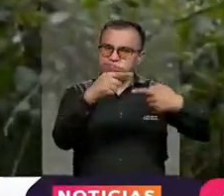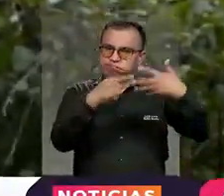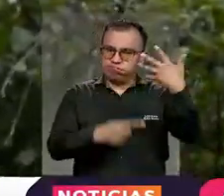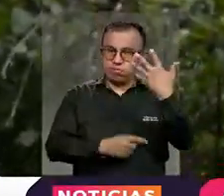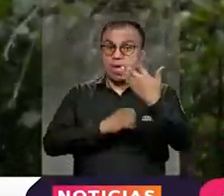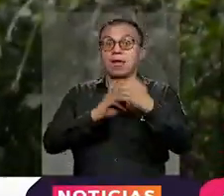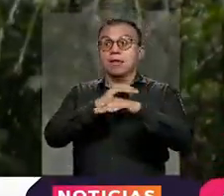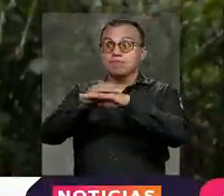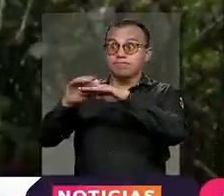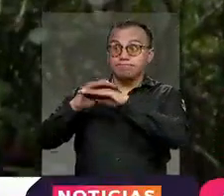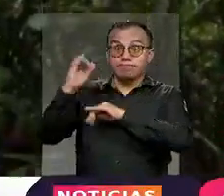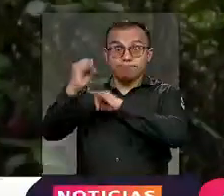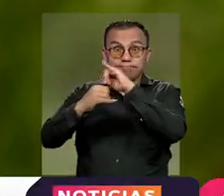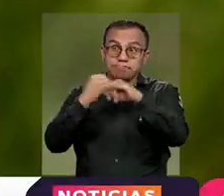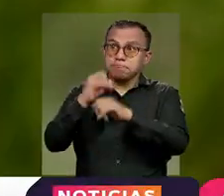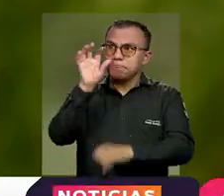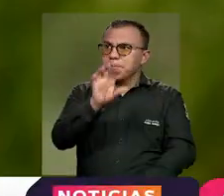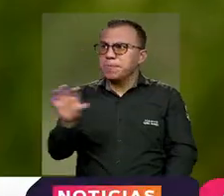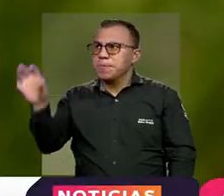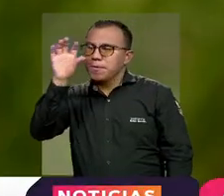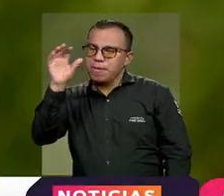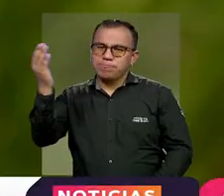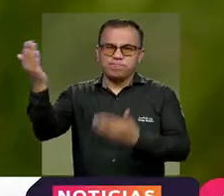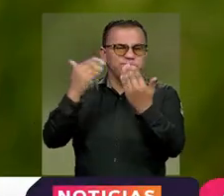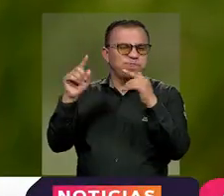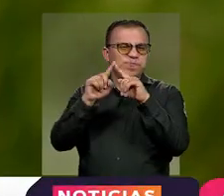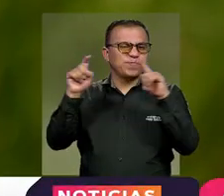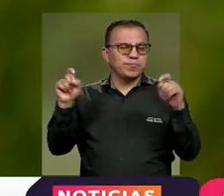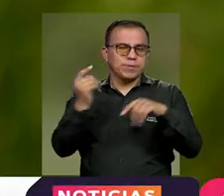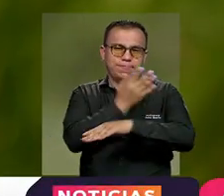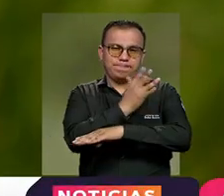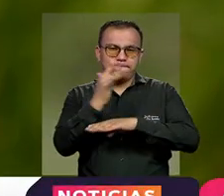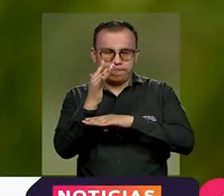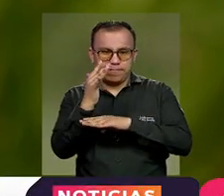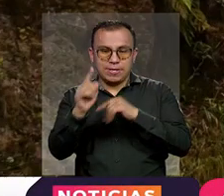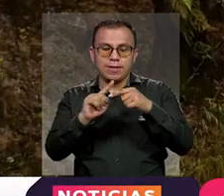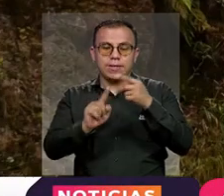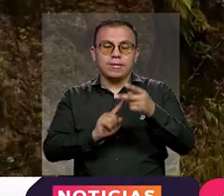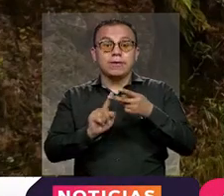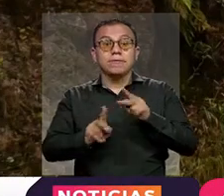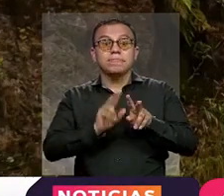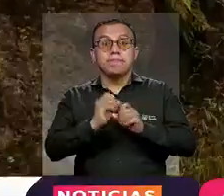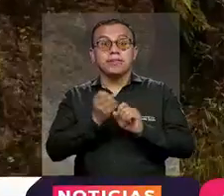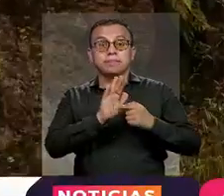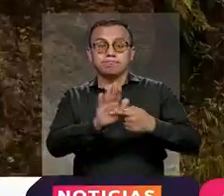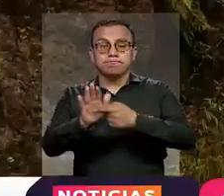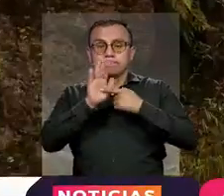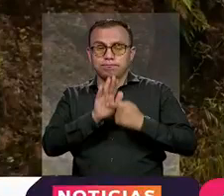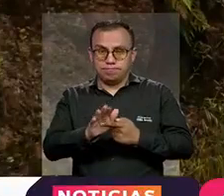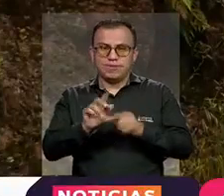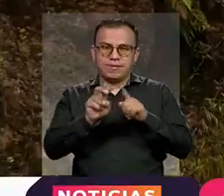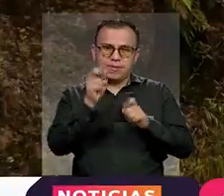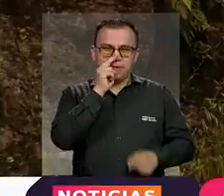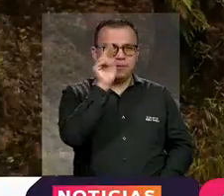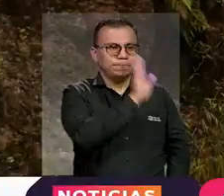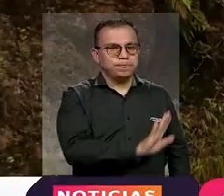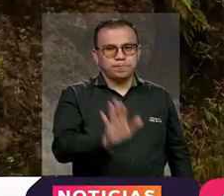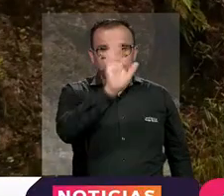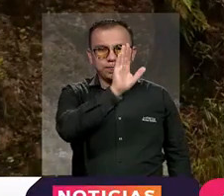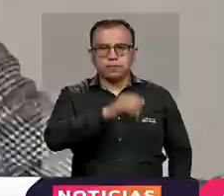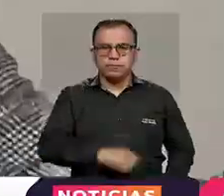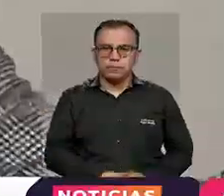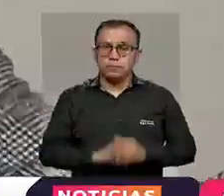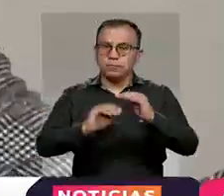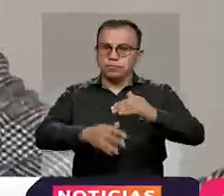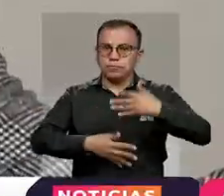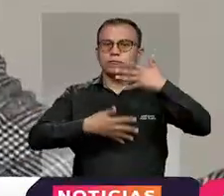países invitados que expondrán proyectos relacionados en materia medioambiental, además de los exponentes a nivel nacional. Tenemos 10